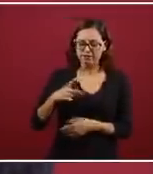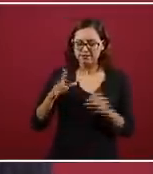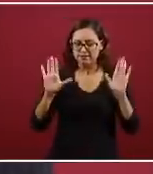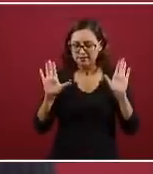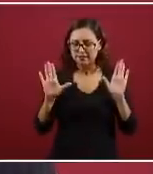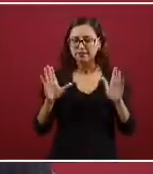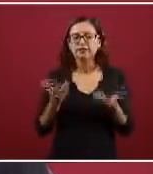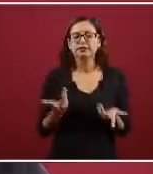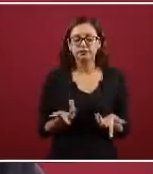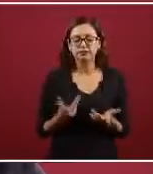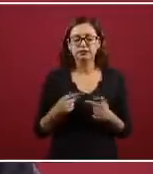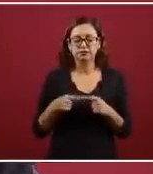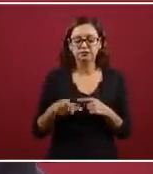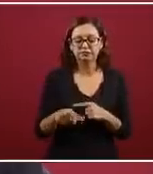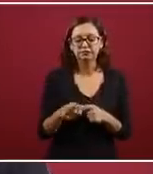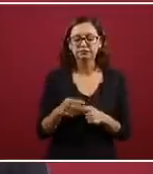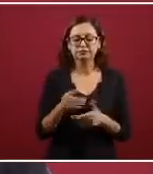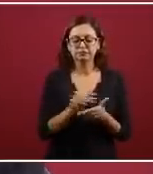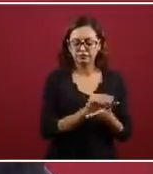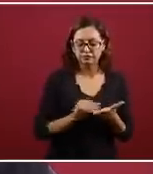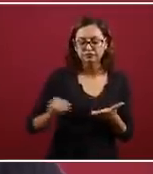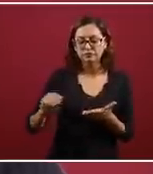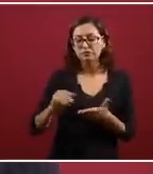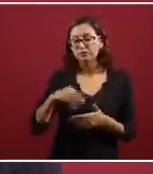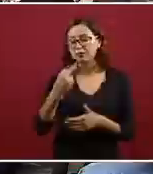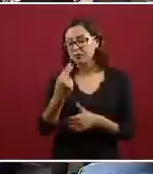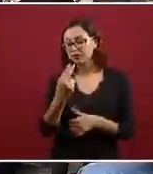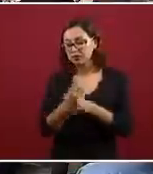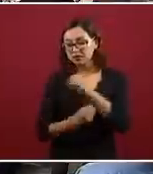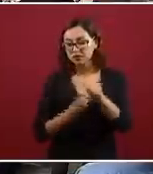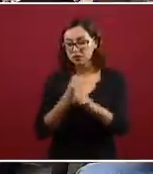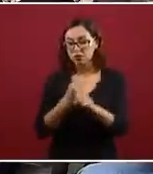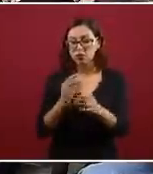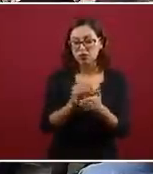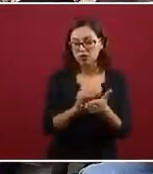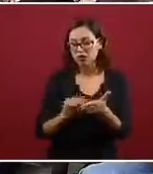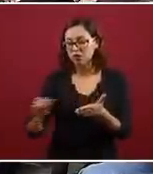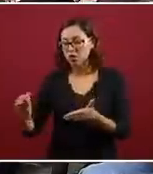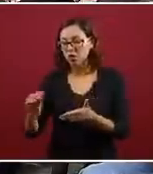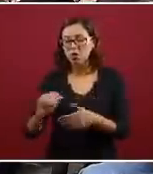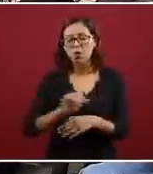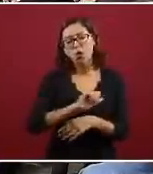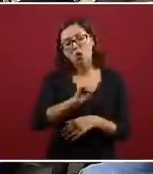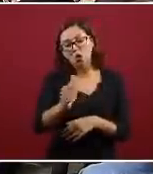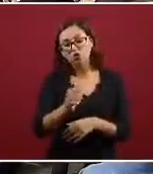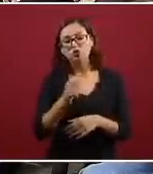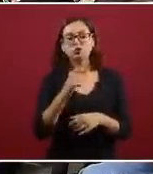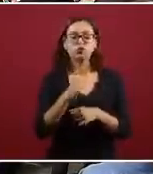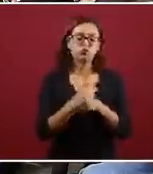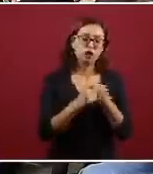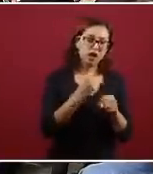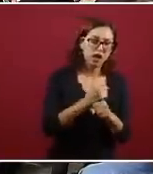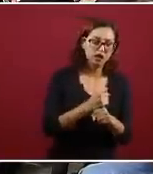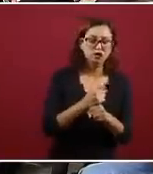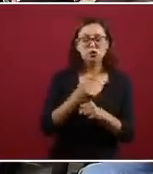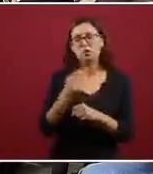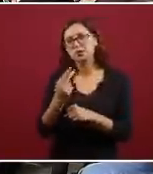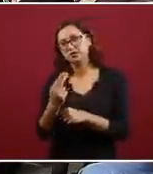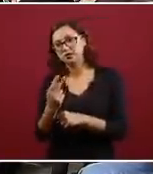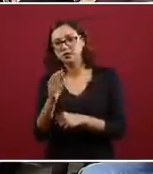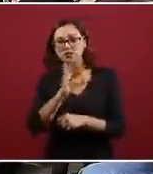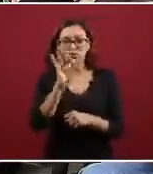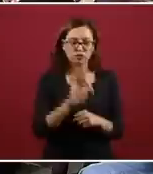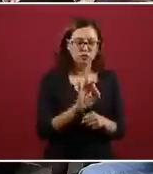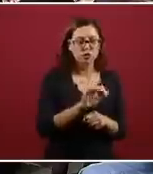Algunos son acreditados inicialmente, otros a los 25 años, otros entre el año 1 y 25 en las tarifas y otros en el año 26 y